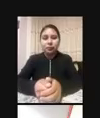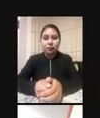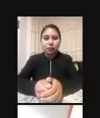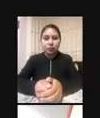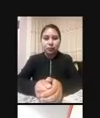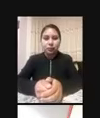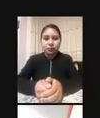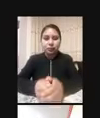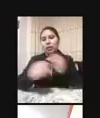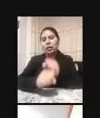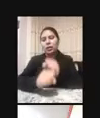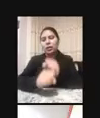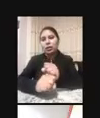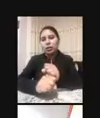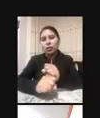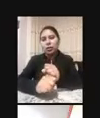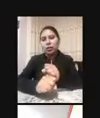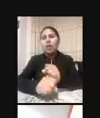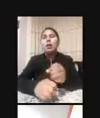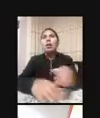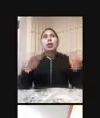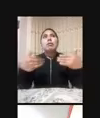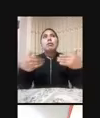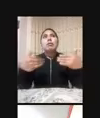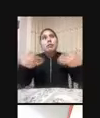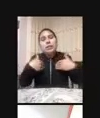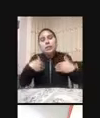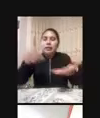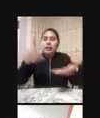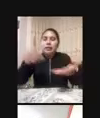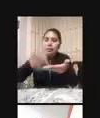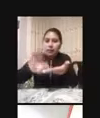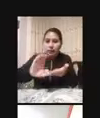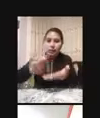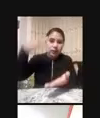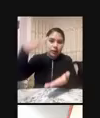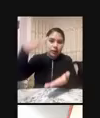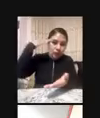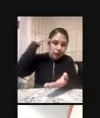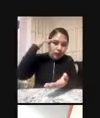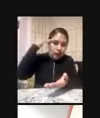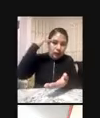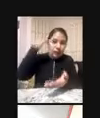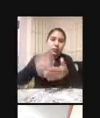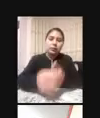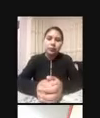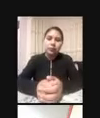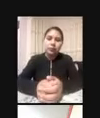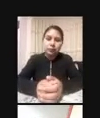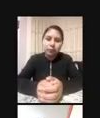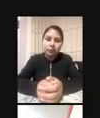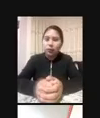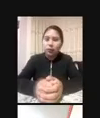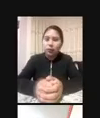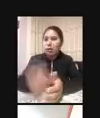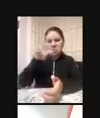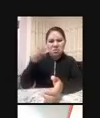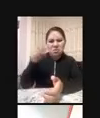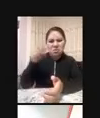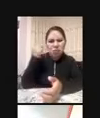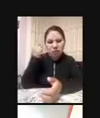van a tener discapacidad intelectual y pues la comprensión nunca va a